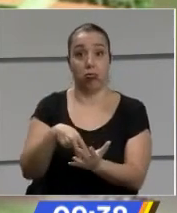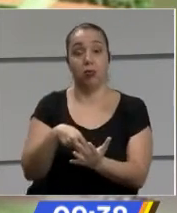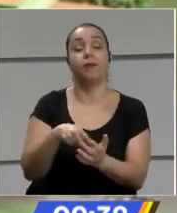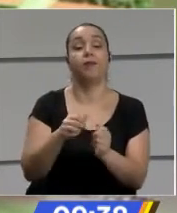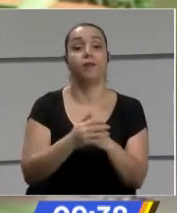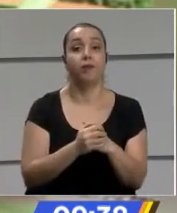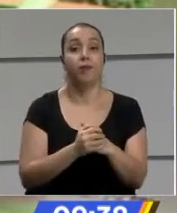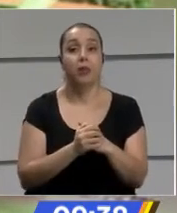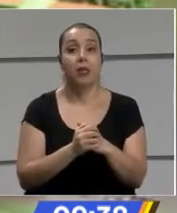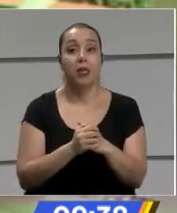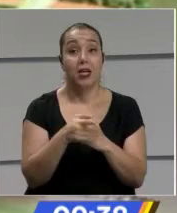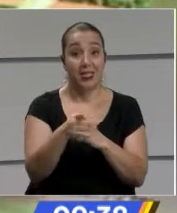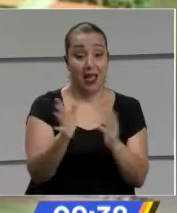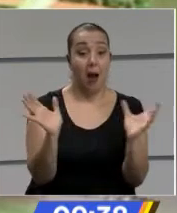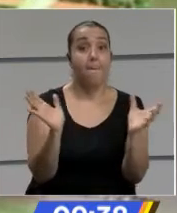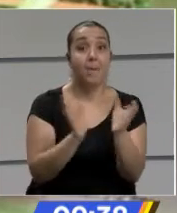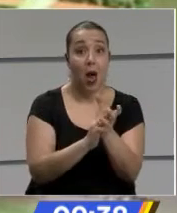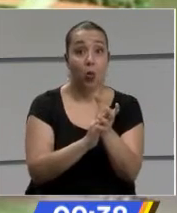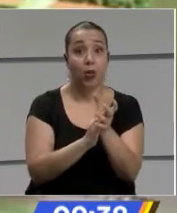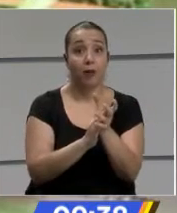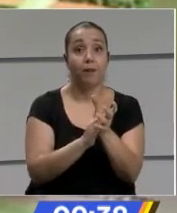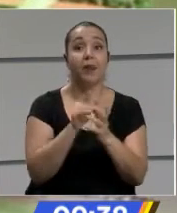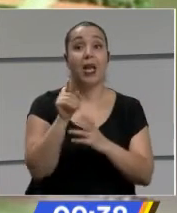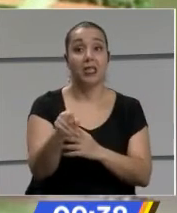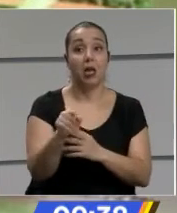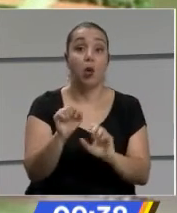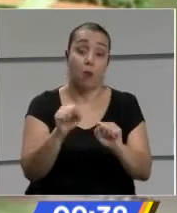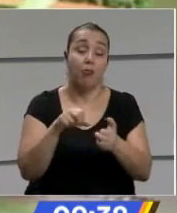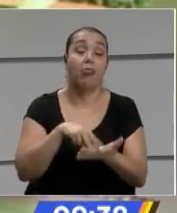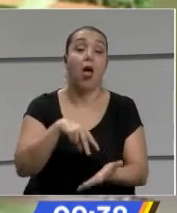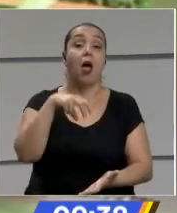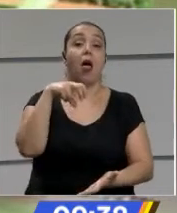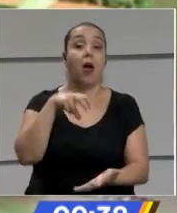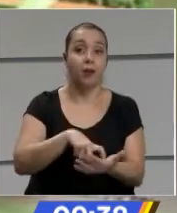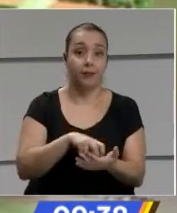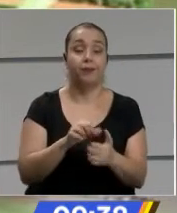giro. Si aplaude, puede tener que saltar.